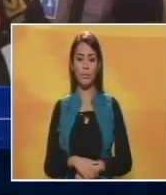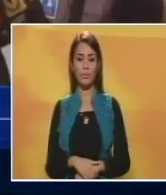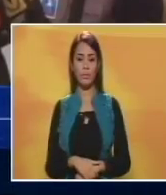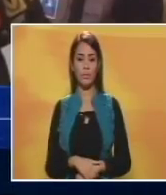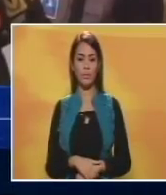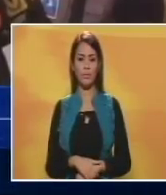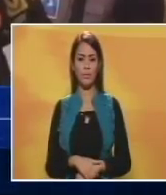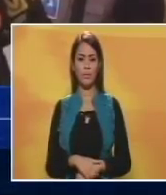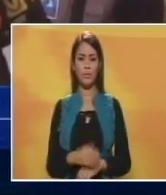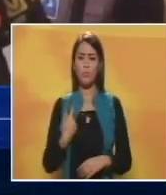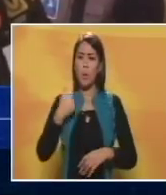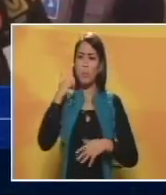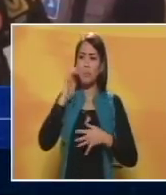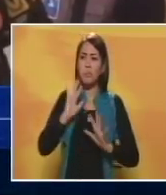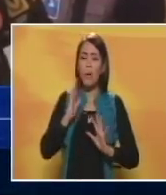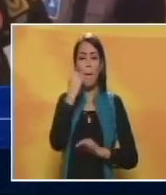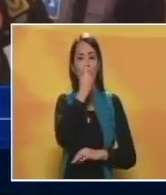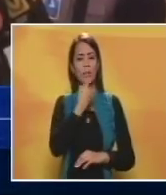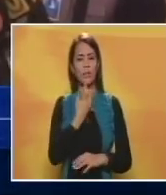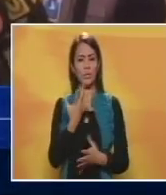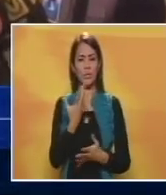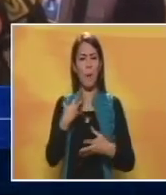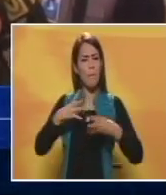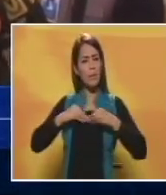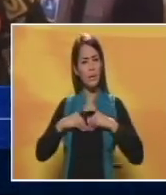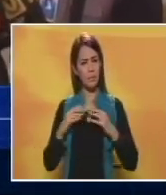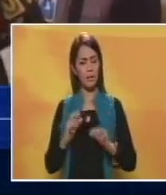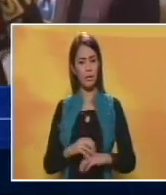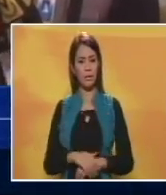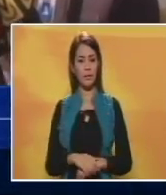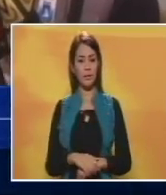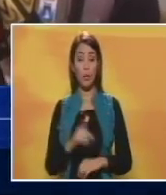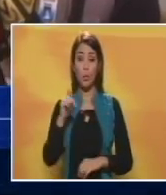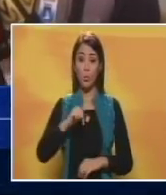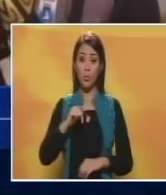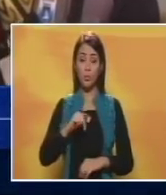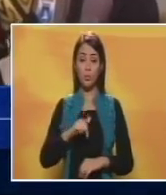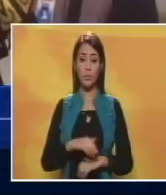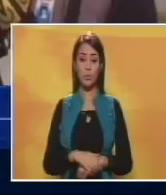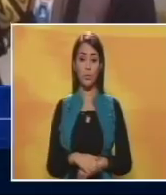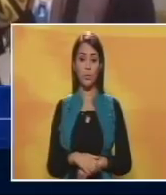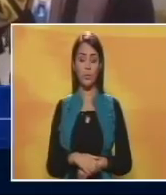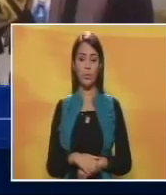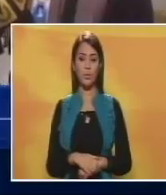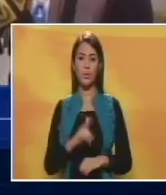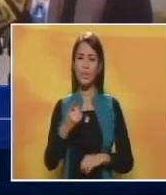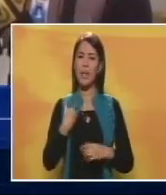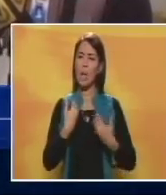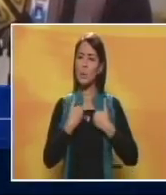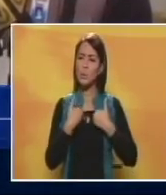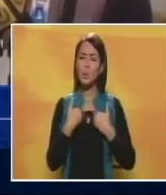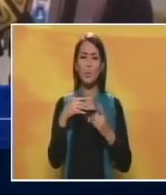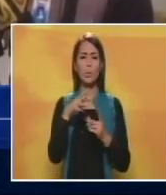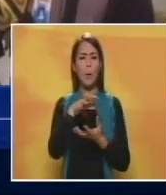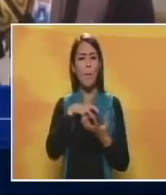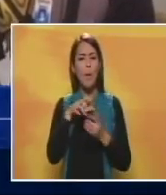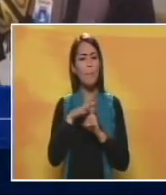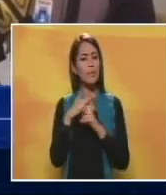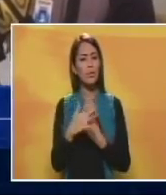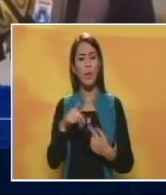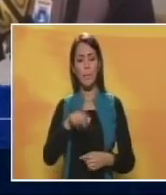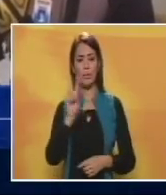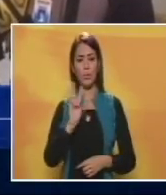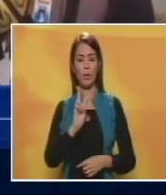Porque uno pudiera preguntarse, bueno, los que llaman a la abstención, hoy, frente a esa crisis estructural que vive